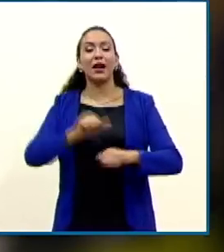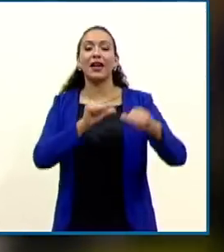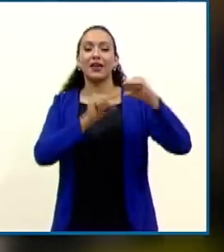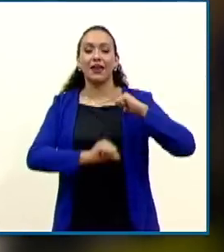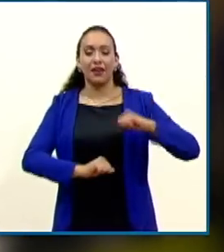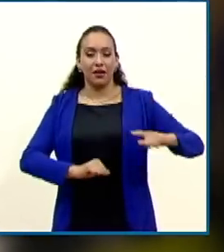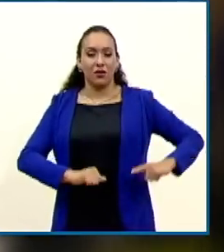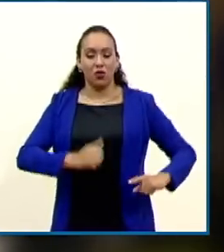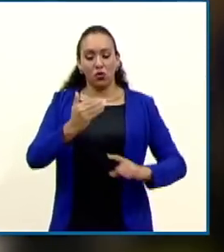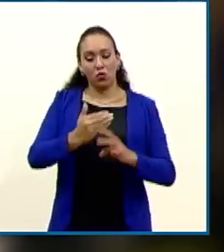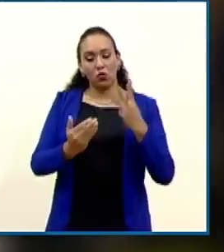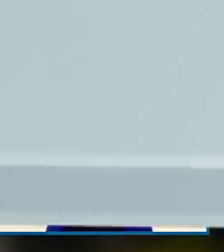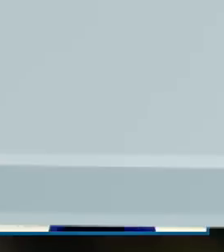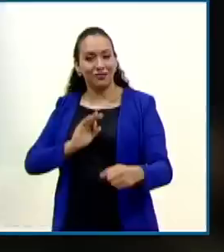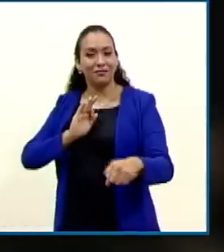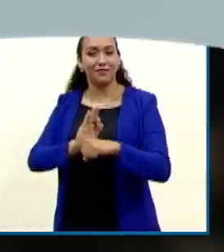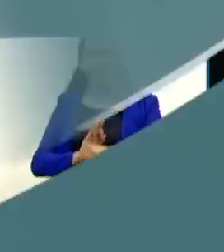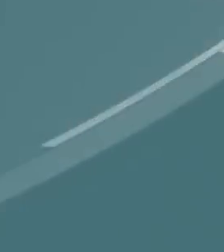de Derecho.